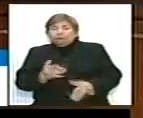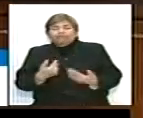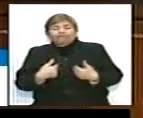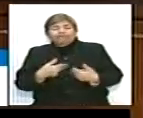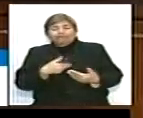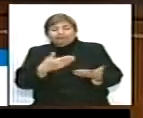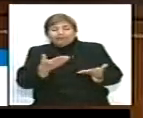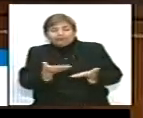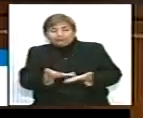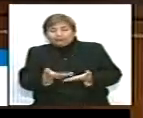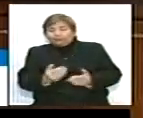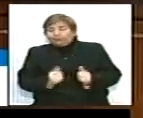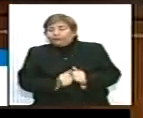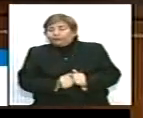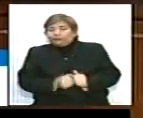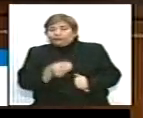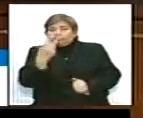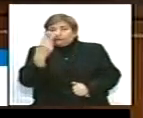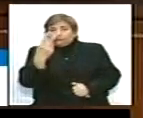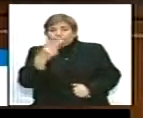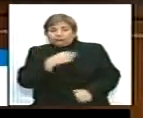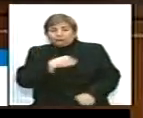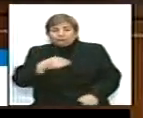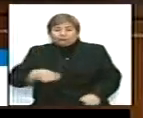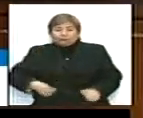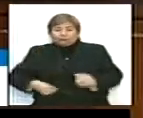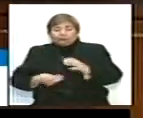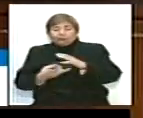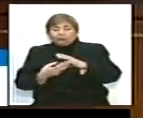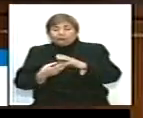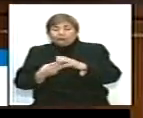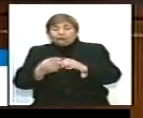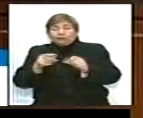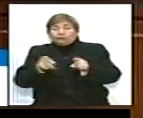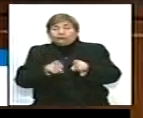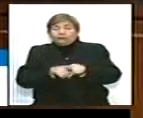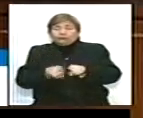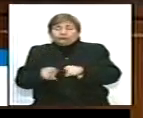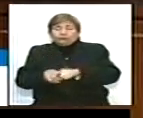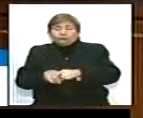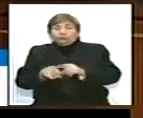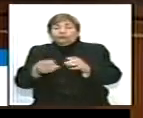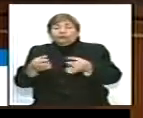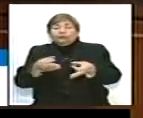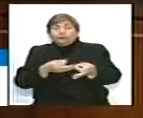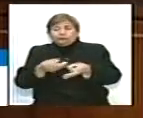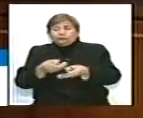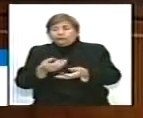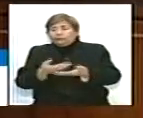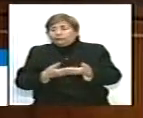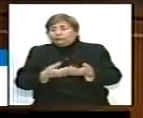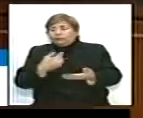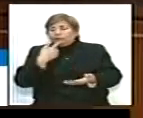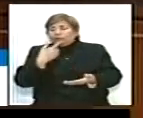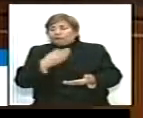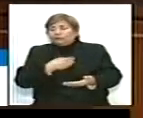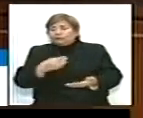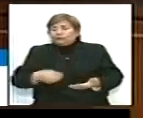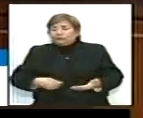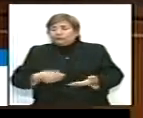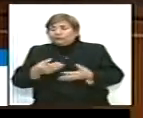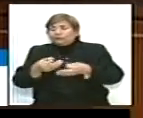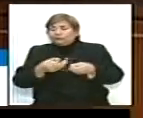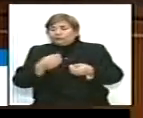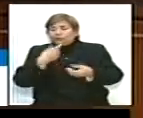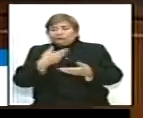con la presencia de los dos ministros, tanto el de Energía y Minas como el ministro de Economía. El ministro de Economía,